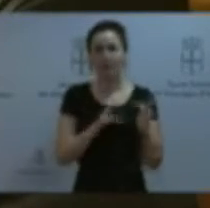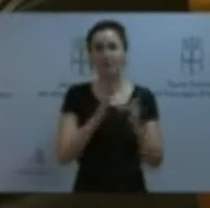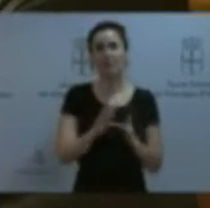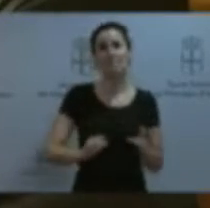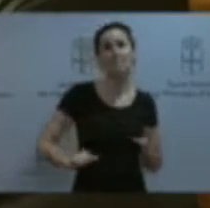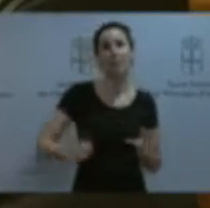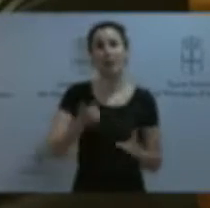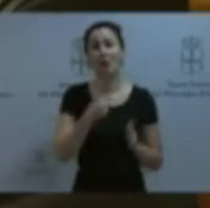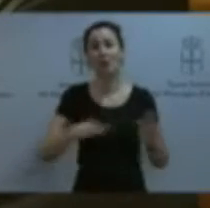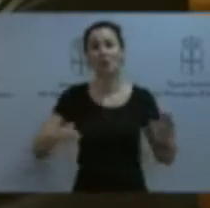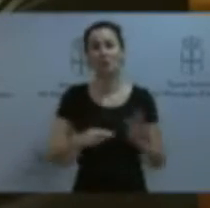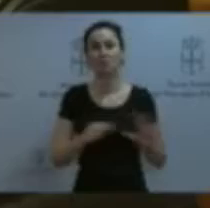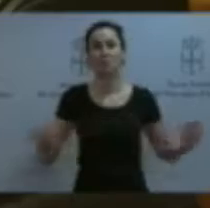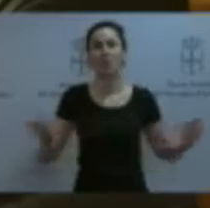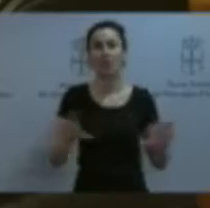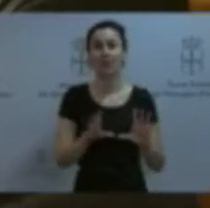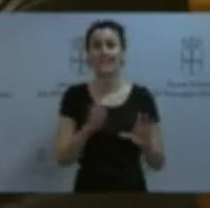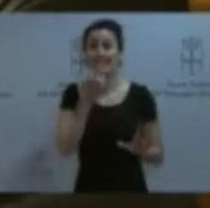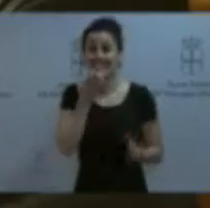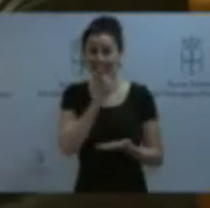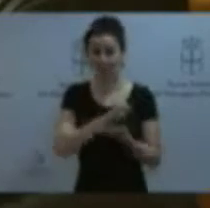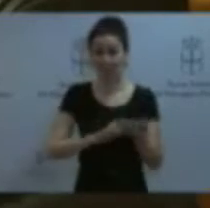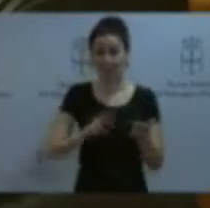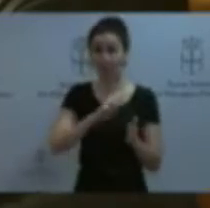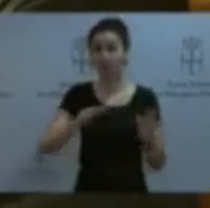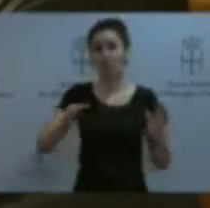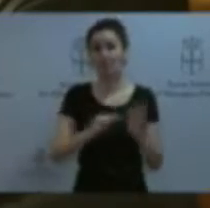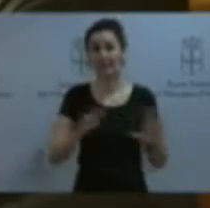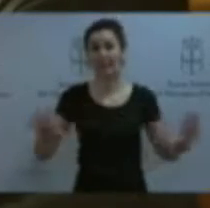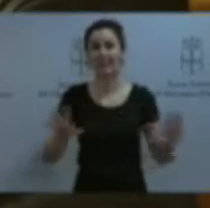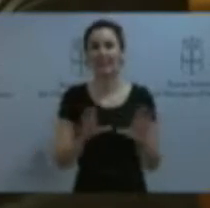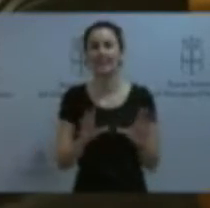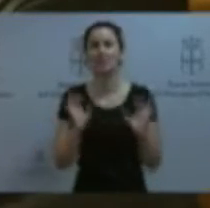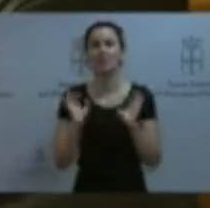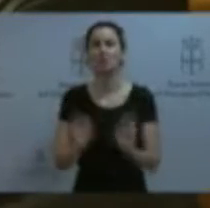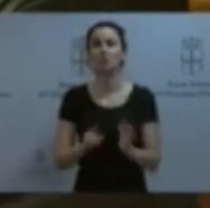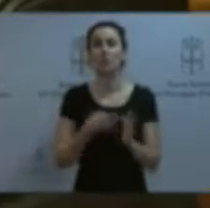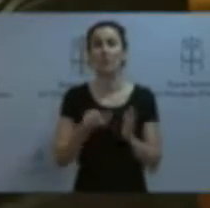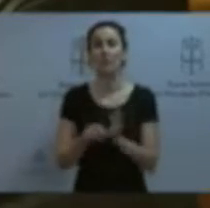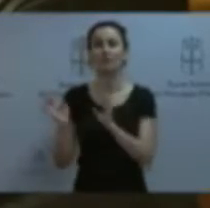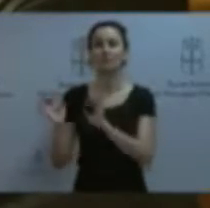equivoco, del año 2010. Si los informes se aprobaron en 2010, si el plan de ordenación urbana se